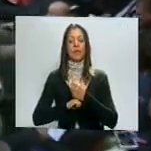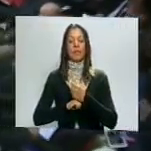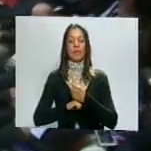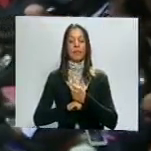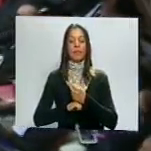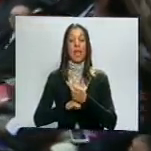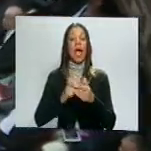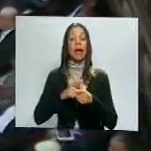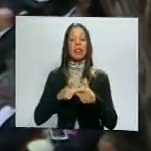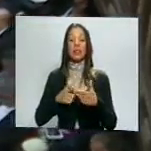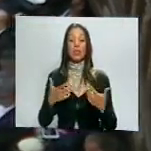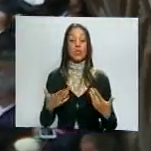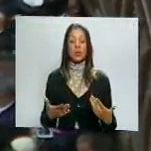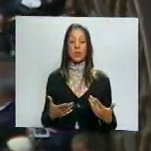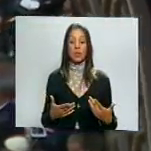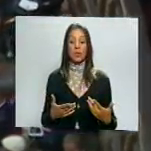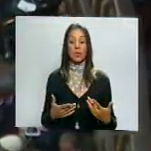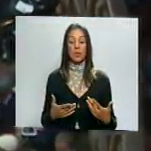Y entonces,